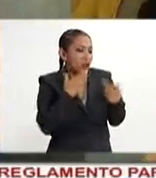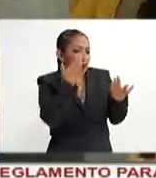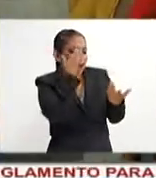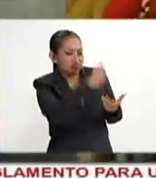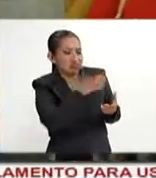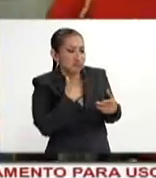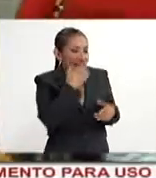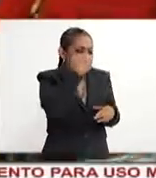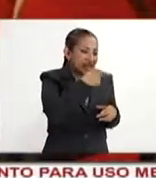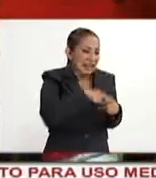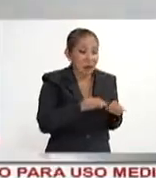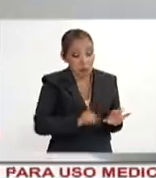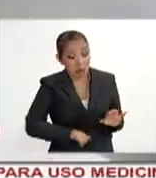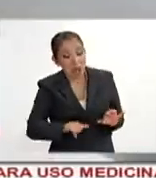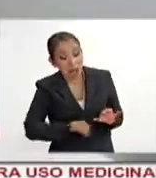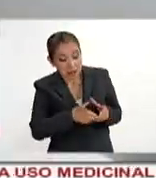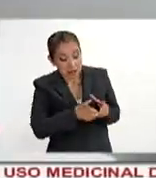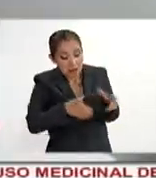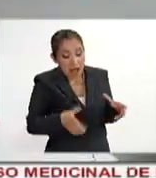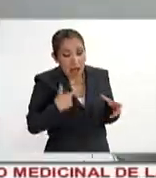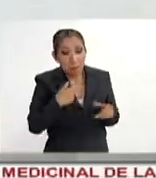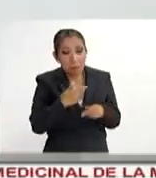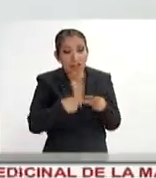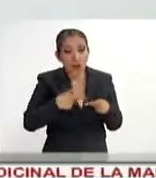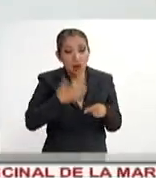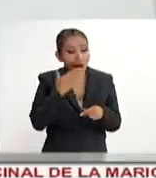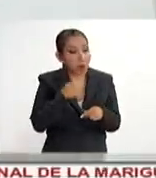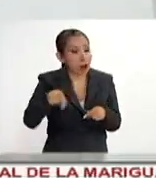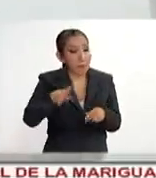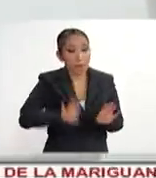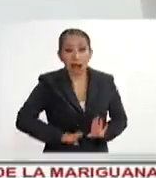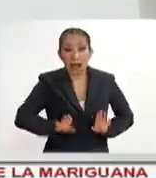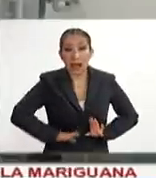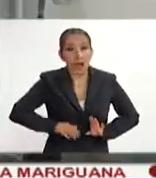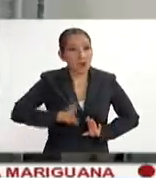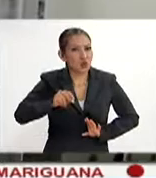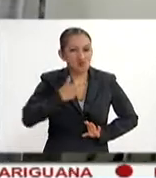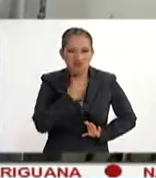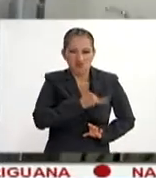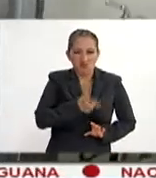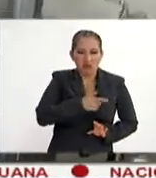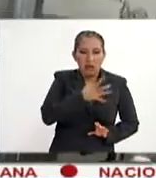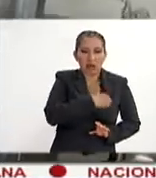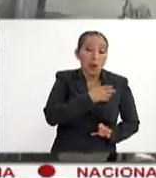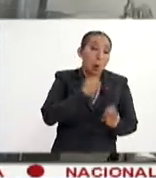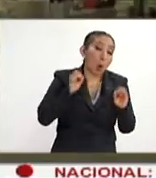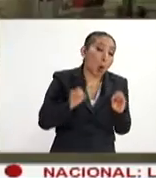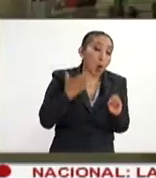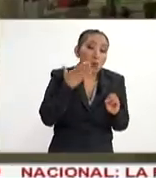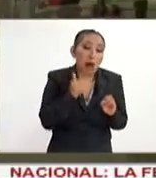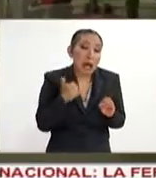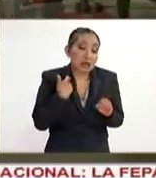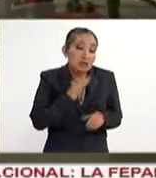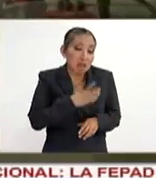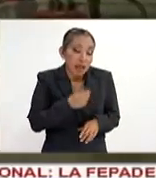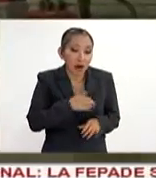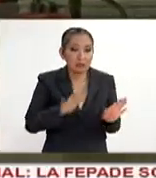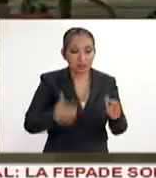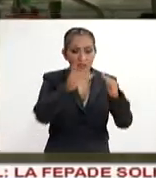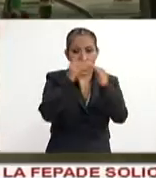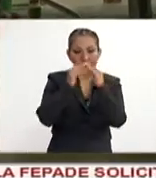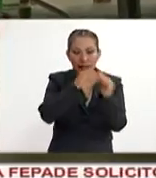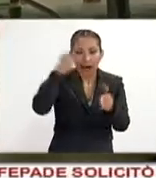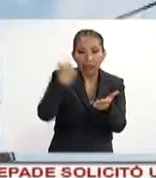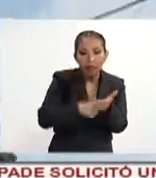crecimiento interesante, importante del número de personas, de parejas que no quieren tener hijos o no desearon tener hijos. Las viviendas